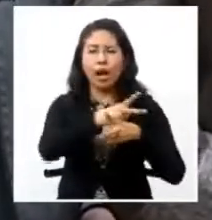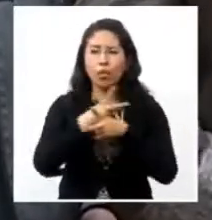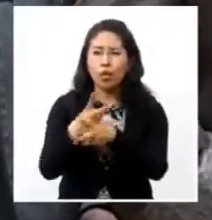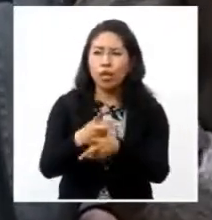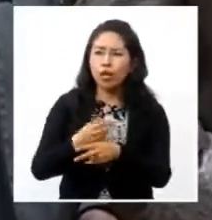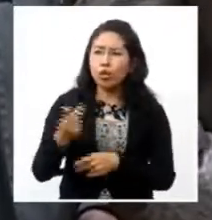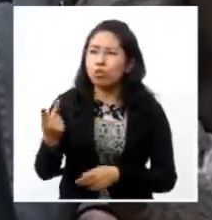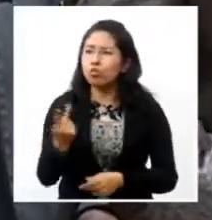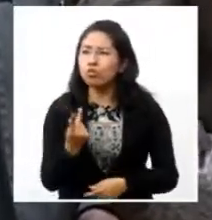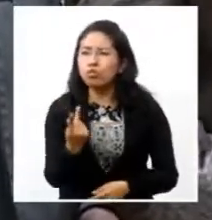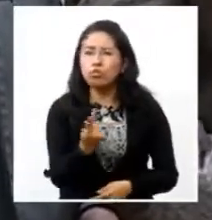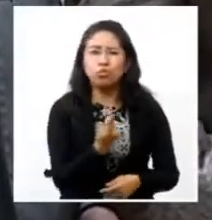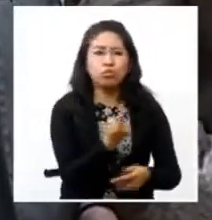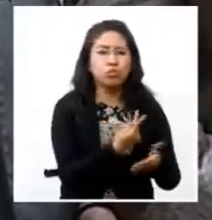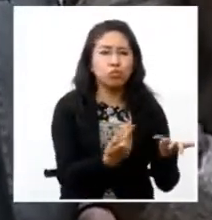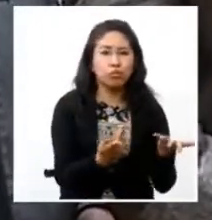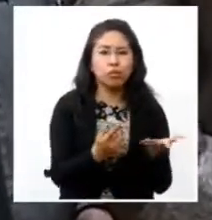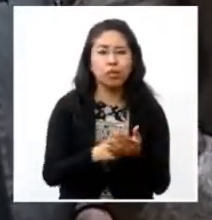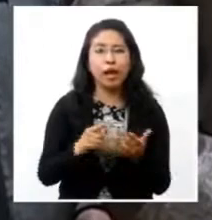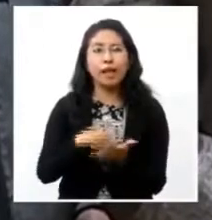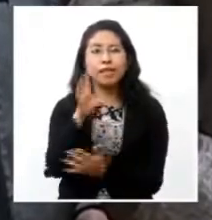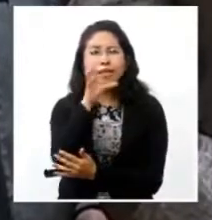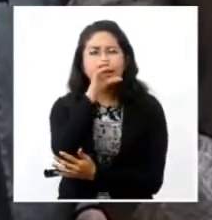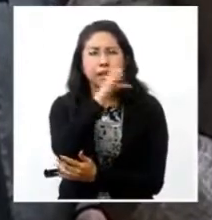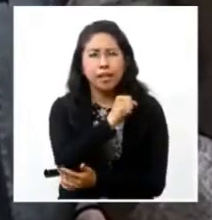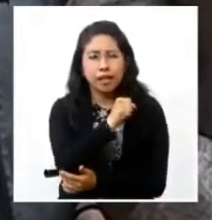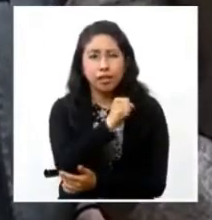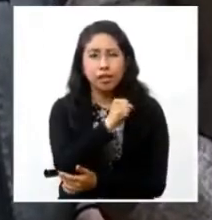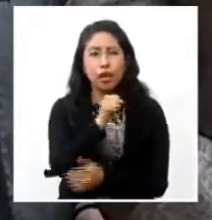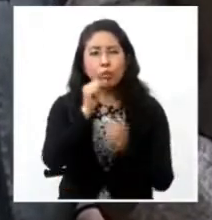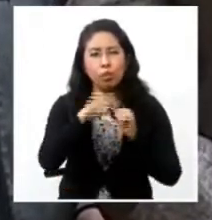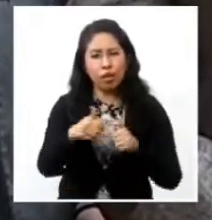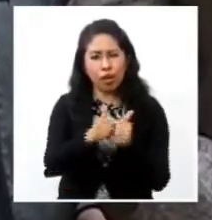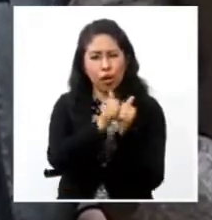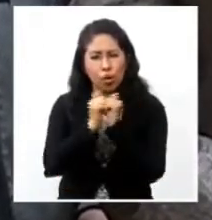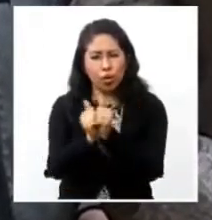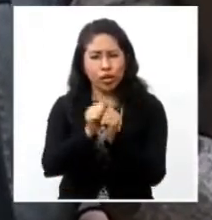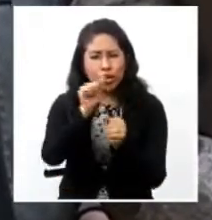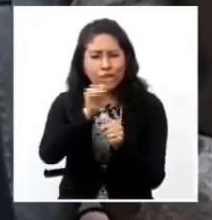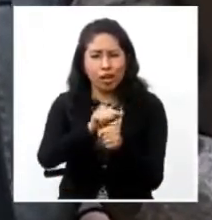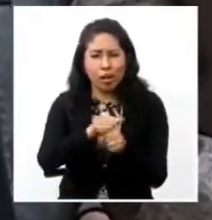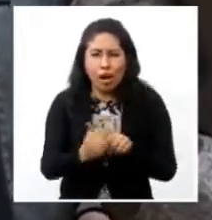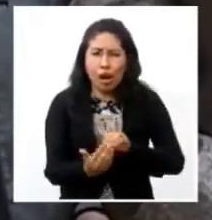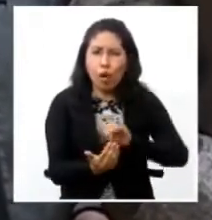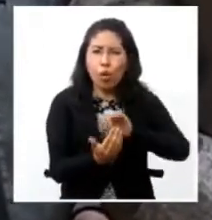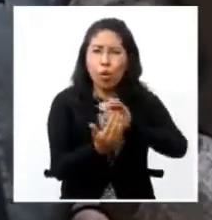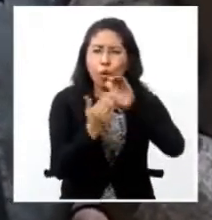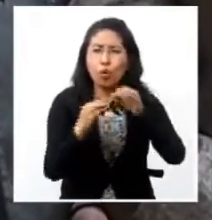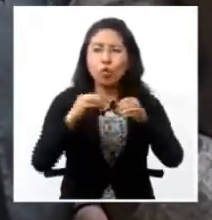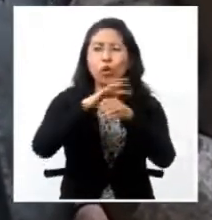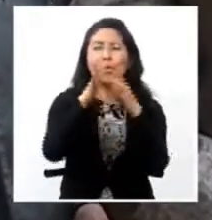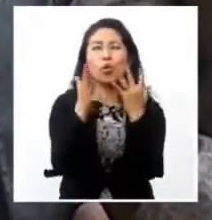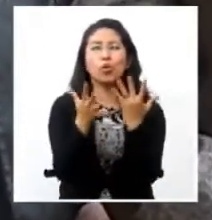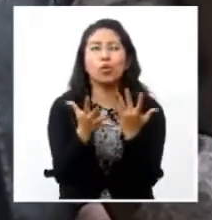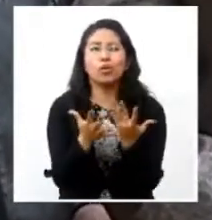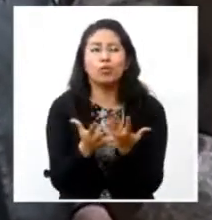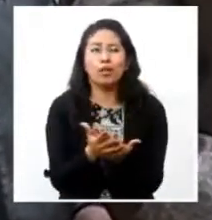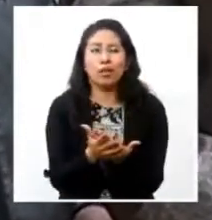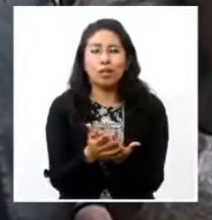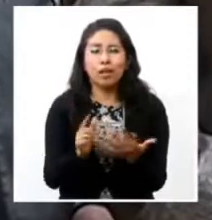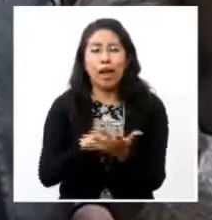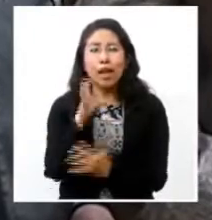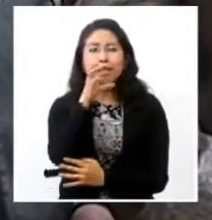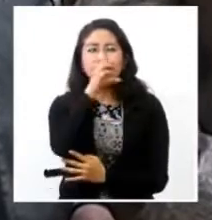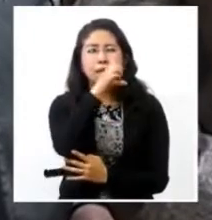a otros. La fórmula ha sido estar unidos frente al virus y la fórmula ha sido poner a